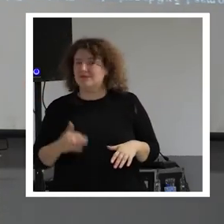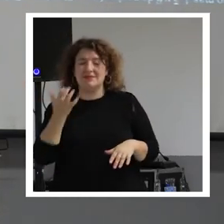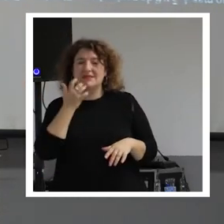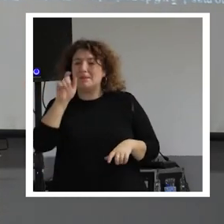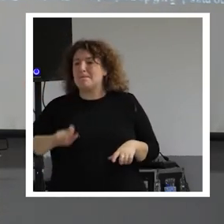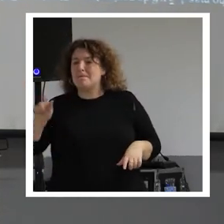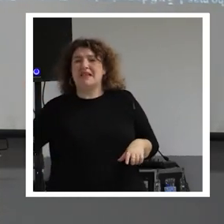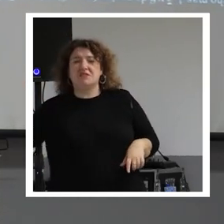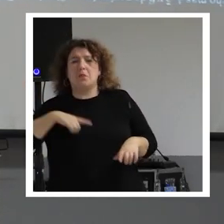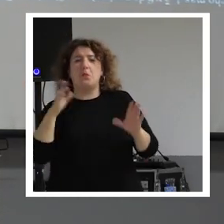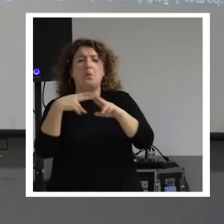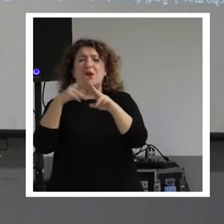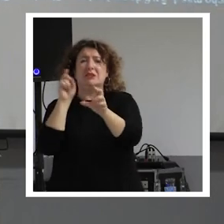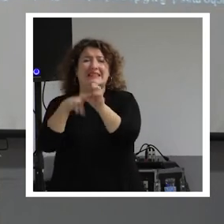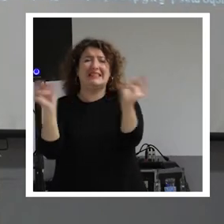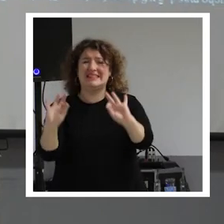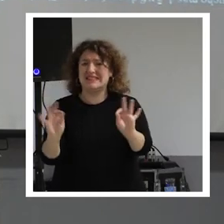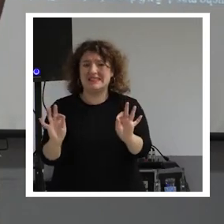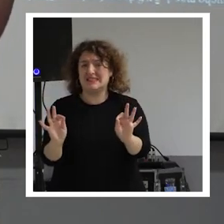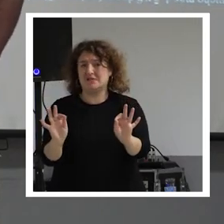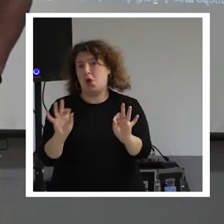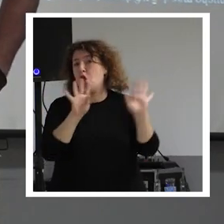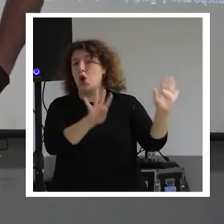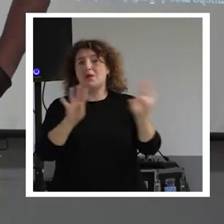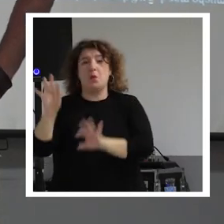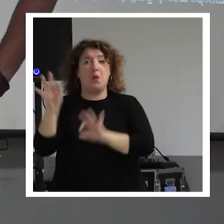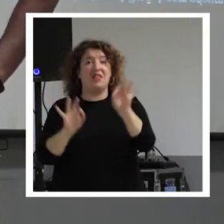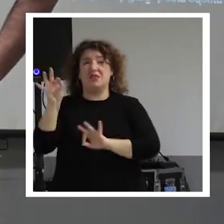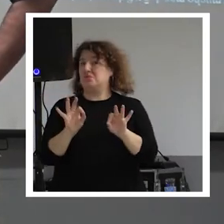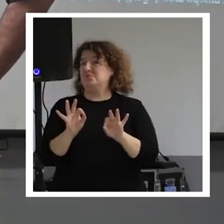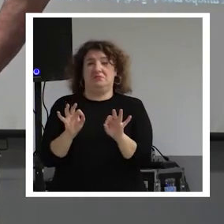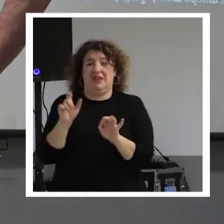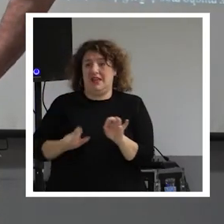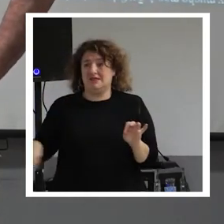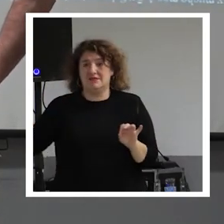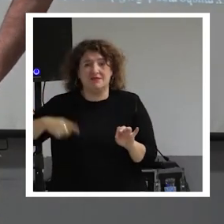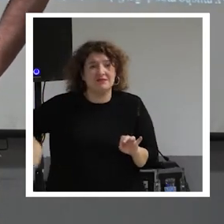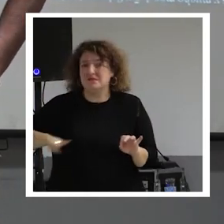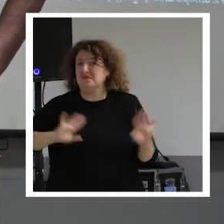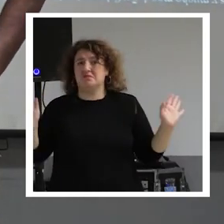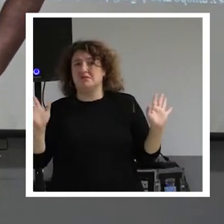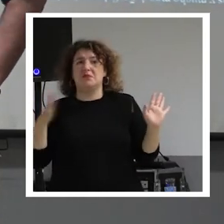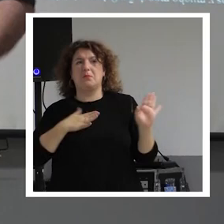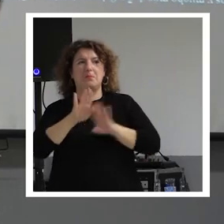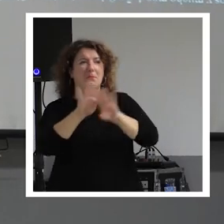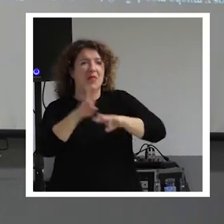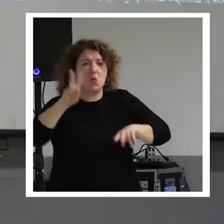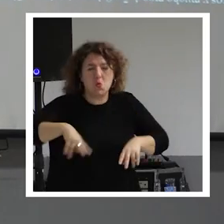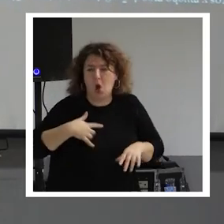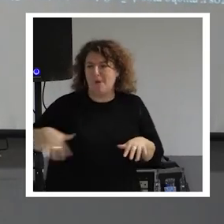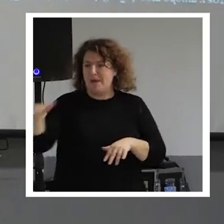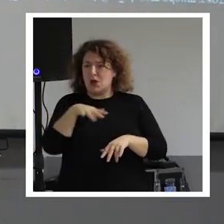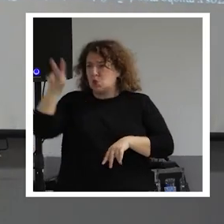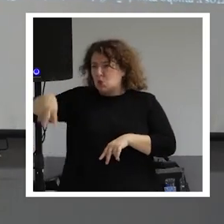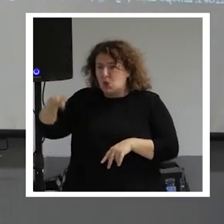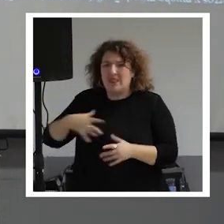pero el pueblo puede estar consciente de la injusticia que está viviendo Pero si no tiene ningún nivel de organización y ninguna